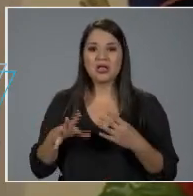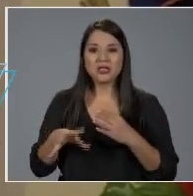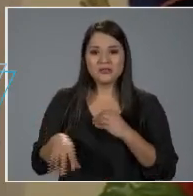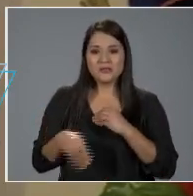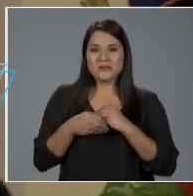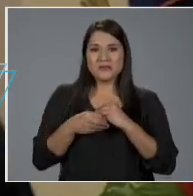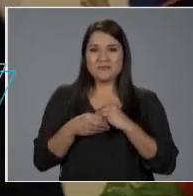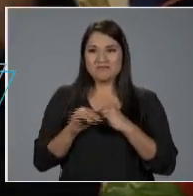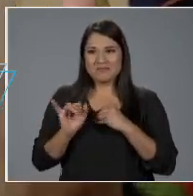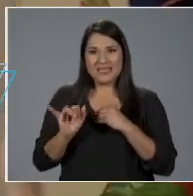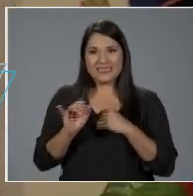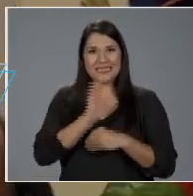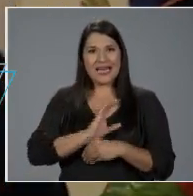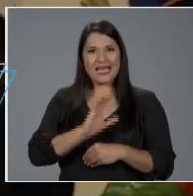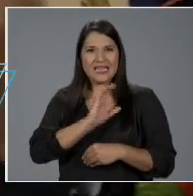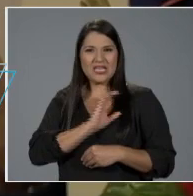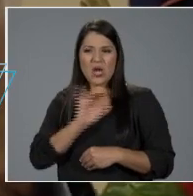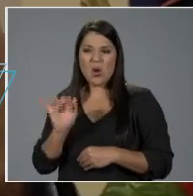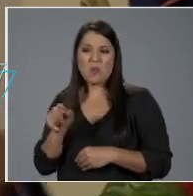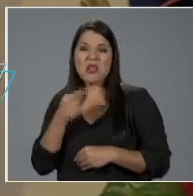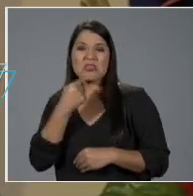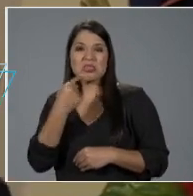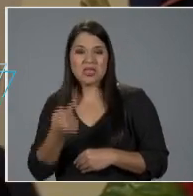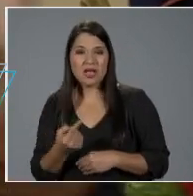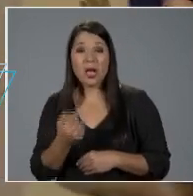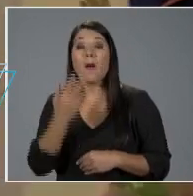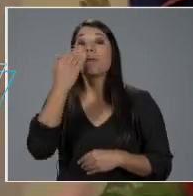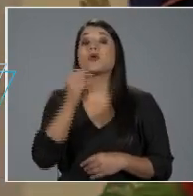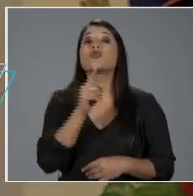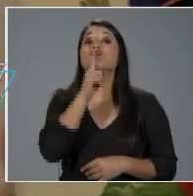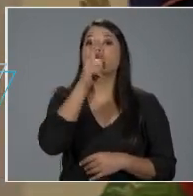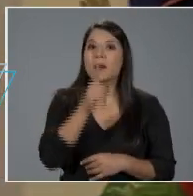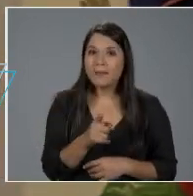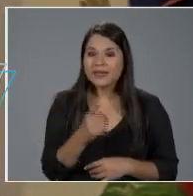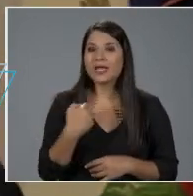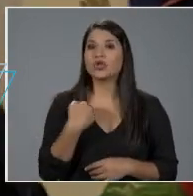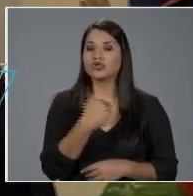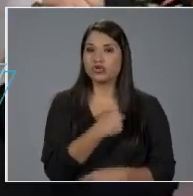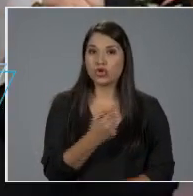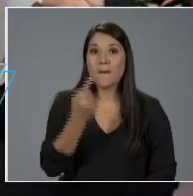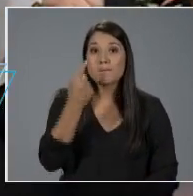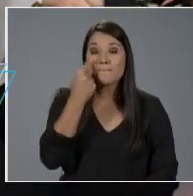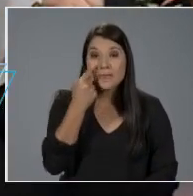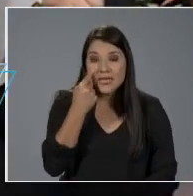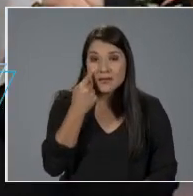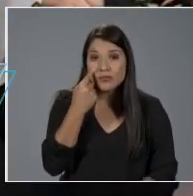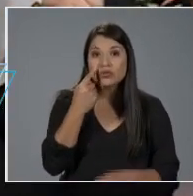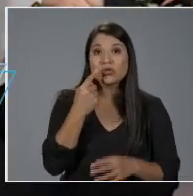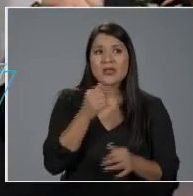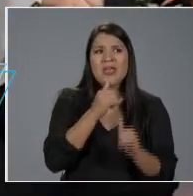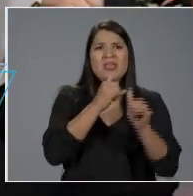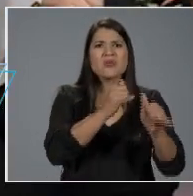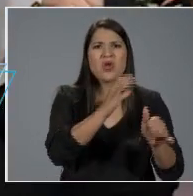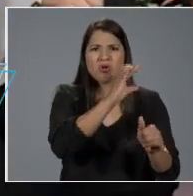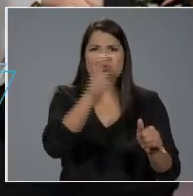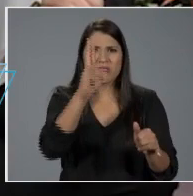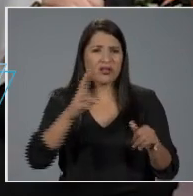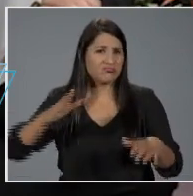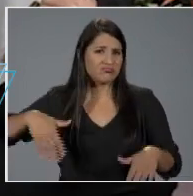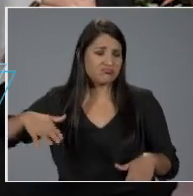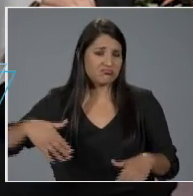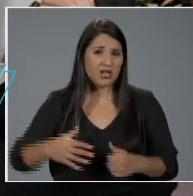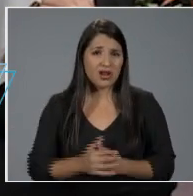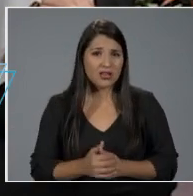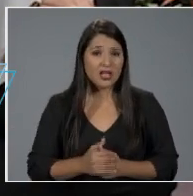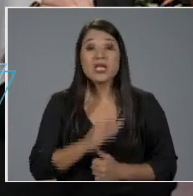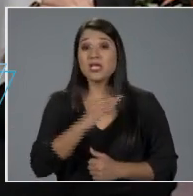estos elementos, por más que él lo diga en sus discursos, porque la realidad que uno vio de denuncia de Costa Rica fue absolutamente tardía. Y